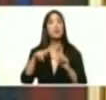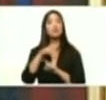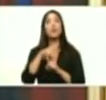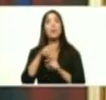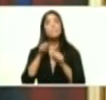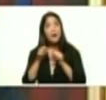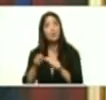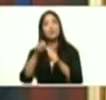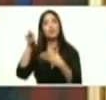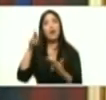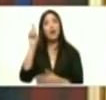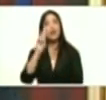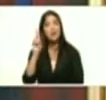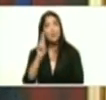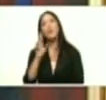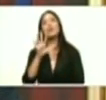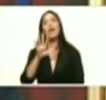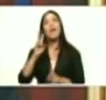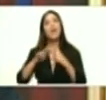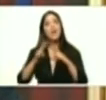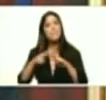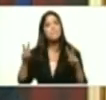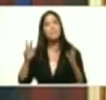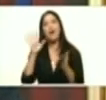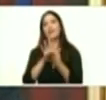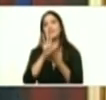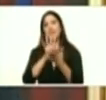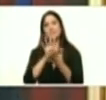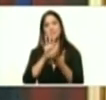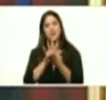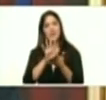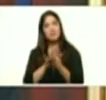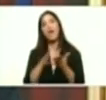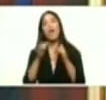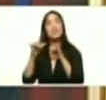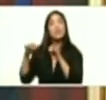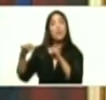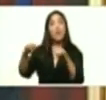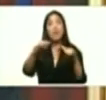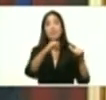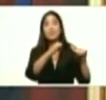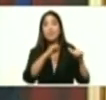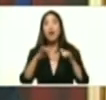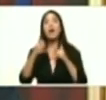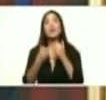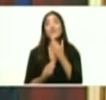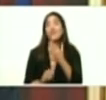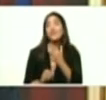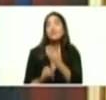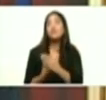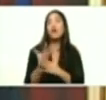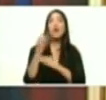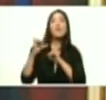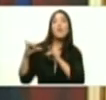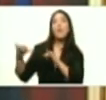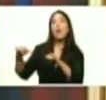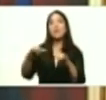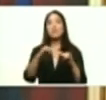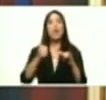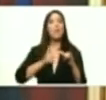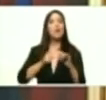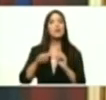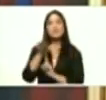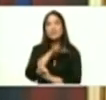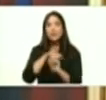república. En paz, en estabilidad, en igualdad. Refundarnos en igualdad, en cada coyuntura,